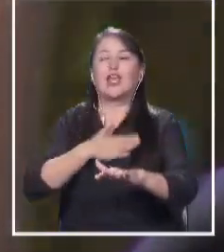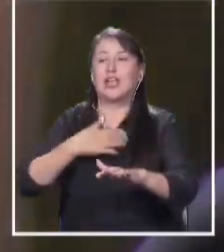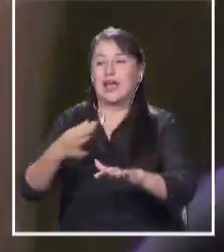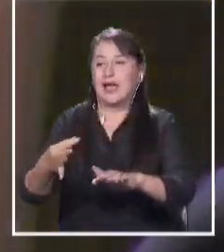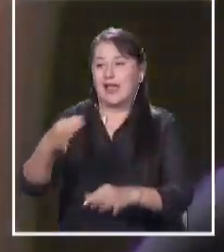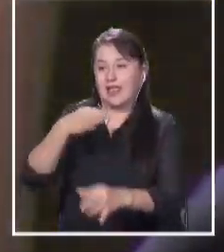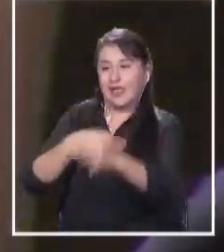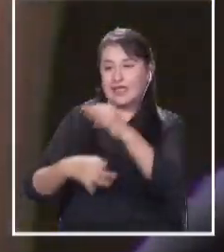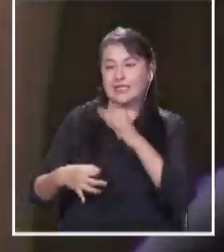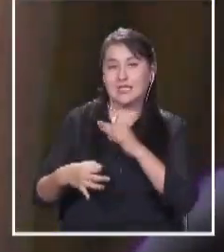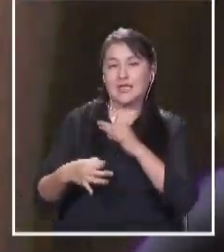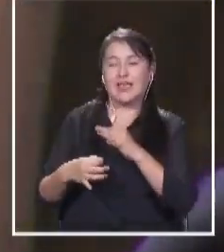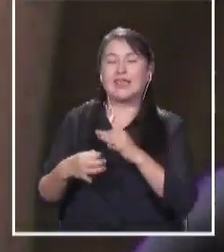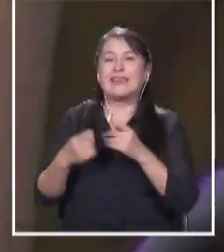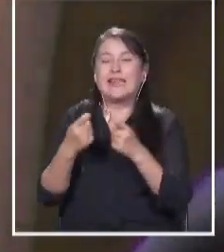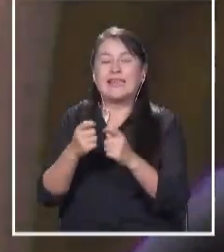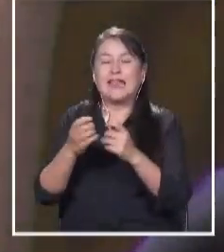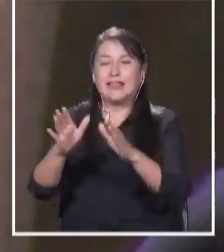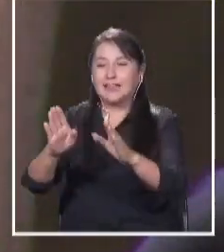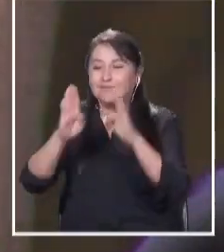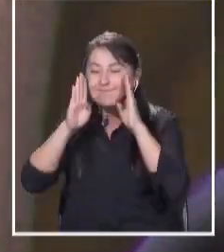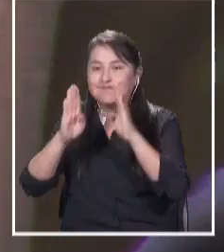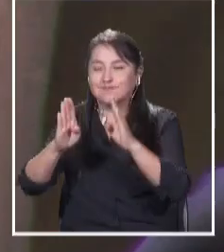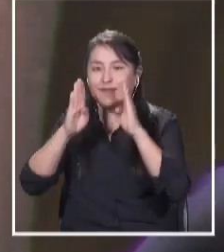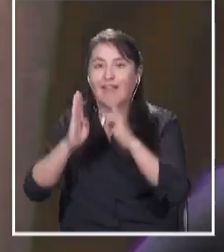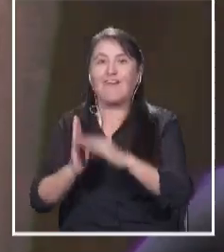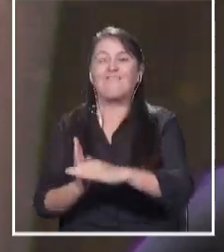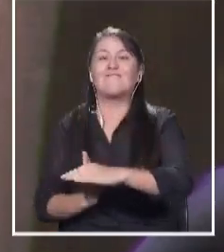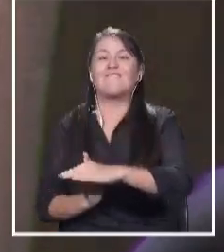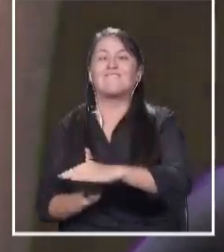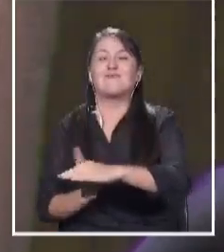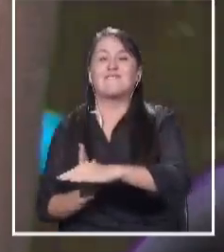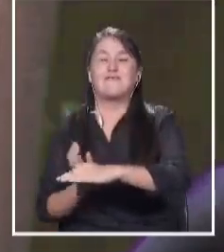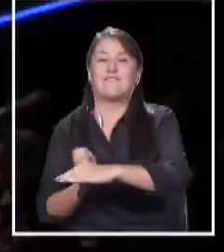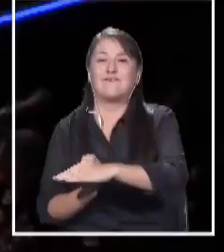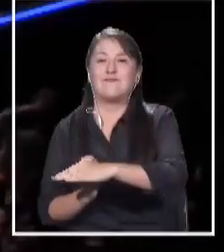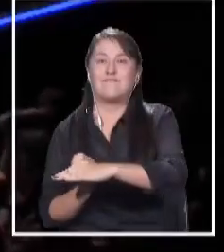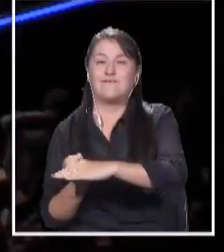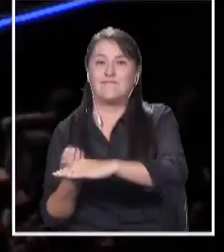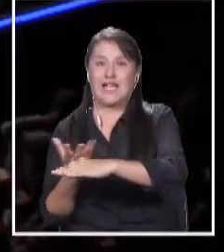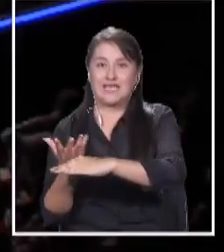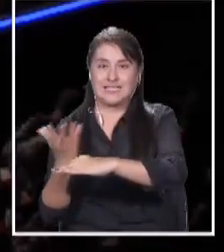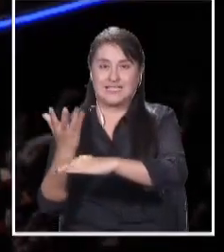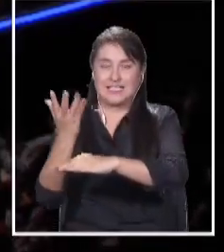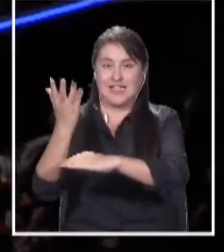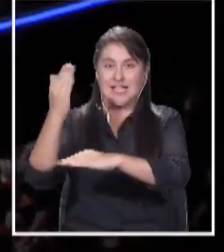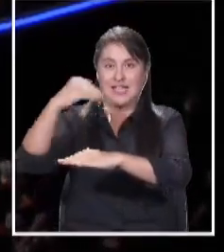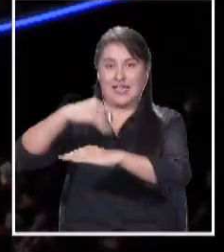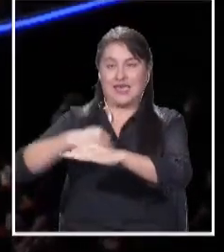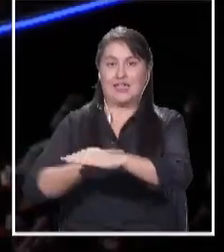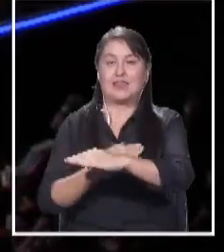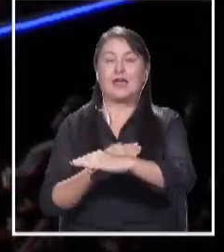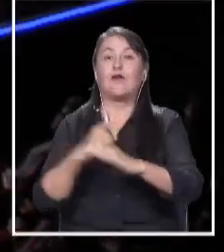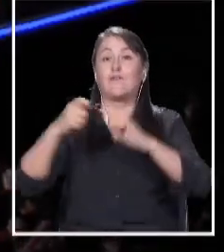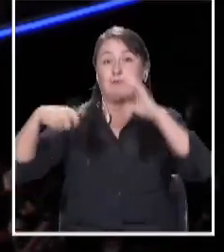las ballenas. Os traigo un pequeño vídeo, audio, que si lo podemos escuchar, por favor.